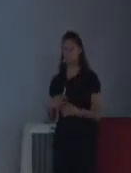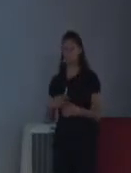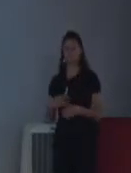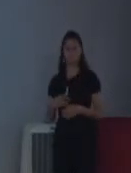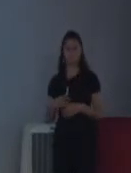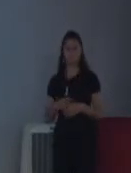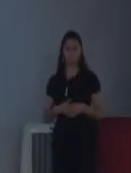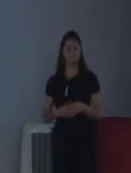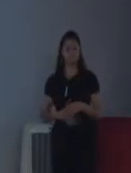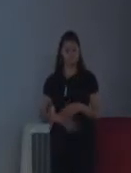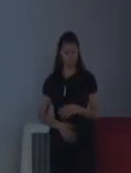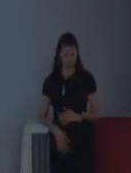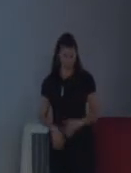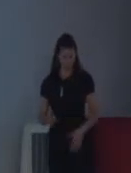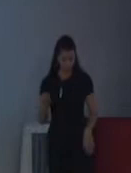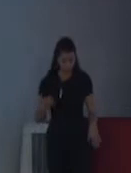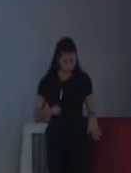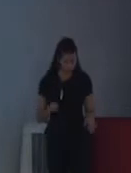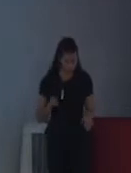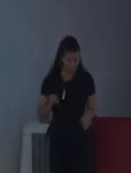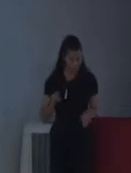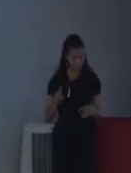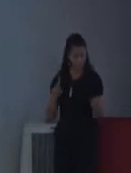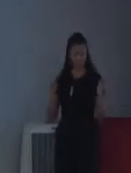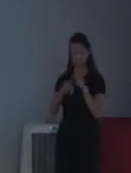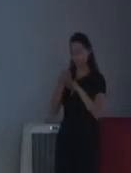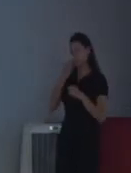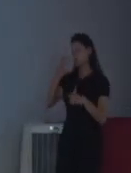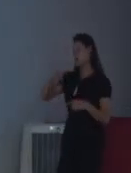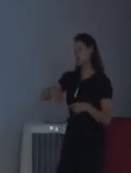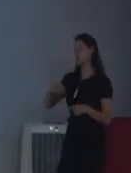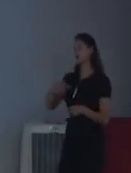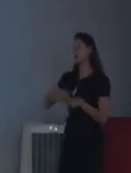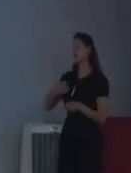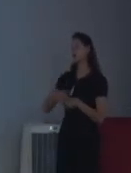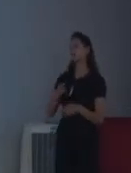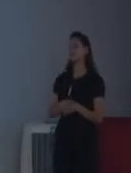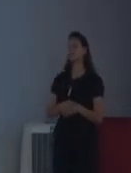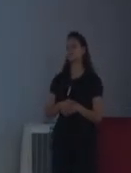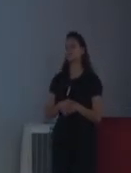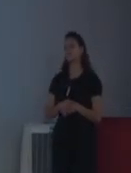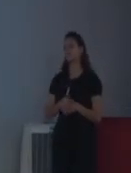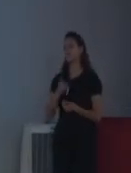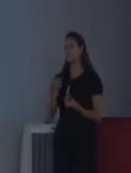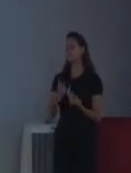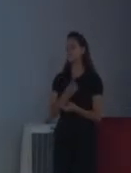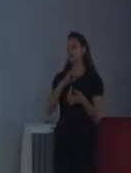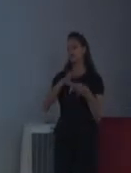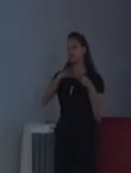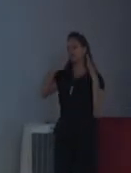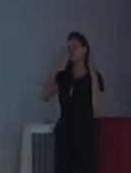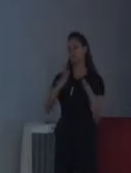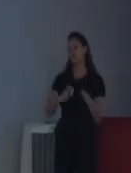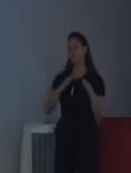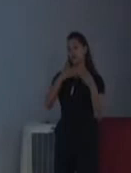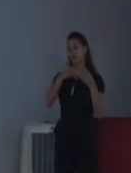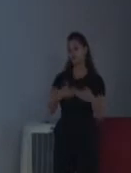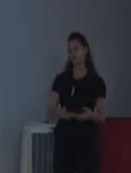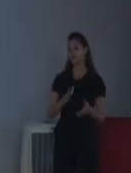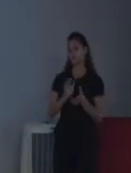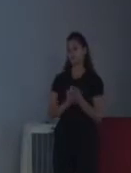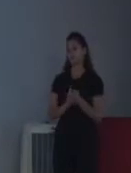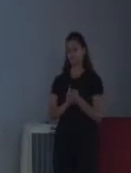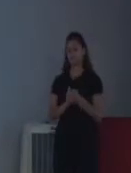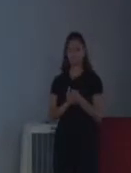sentido? Puede variar en el sentido de que aquí la podemos llamar unidad de atención a la